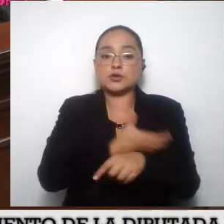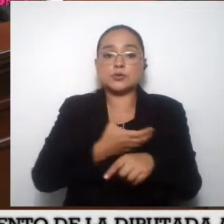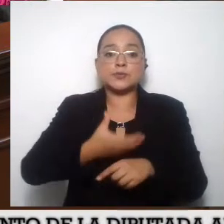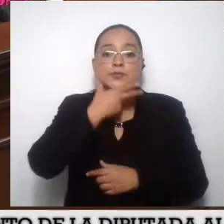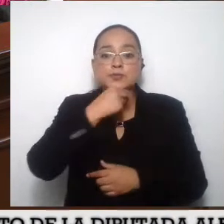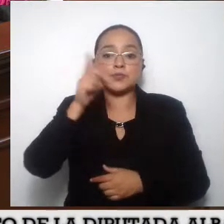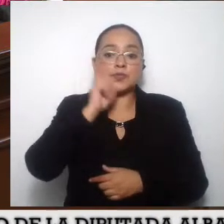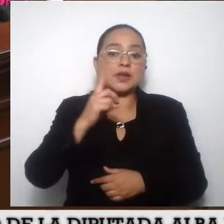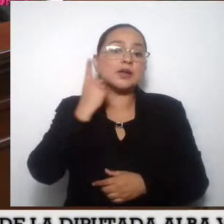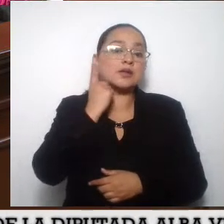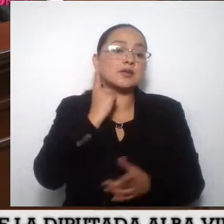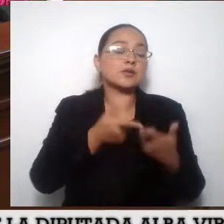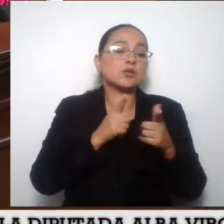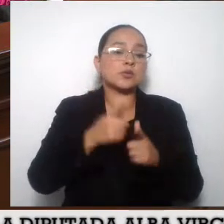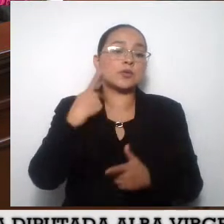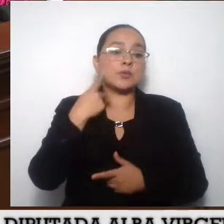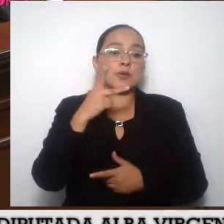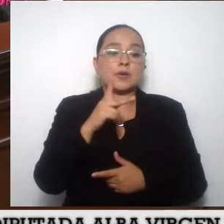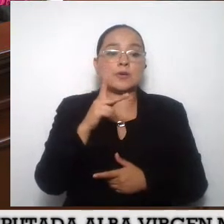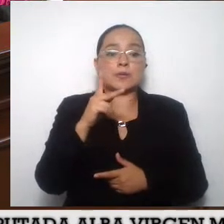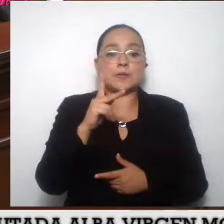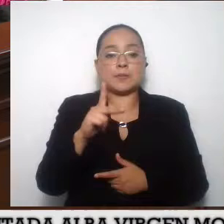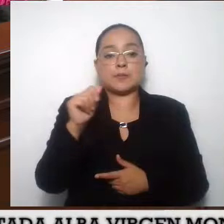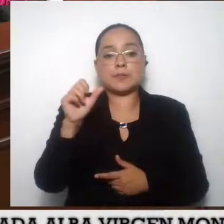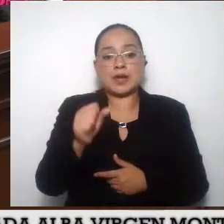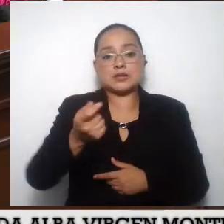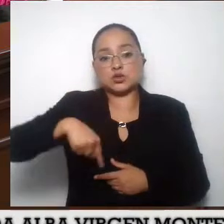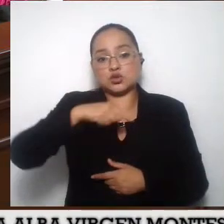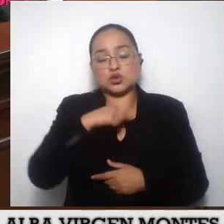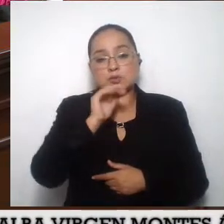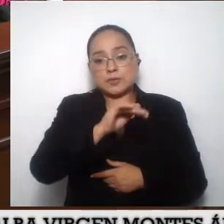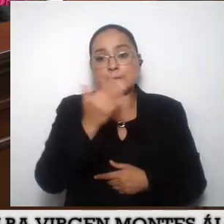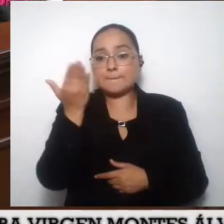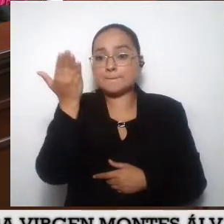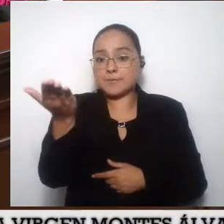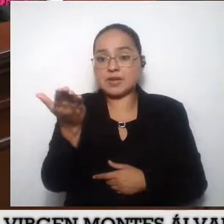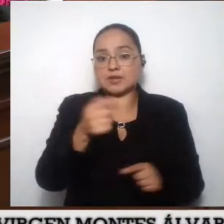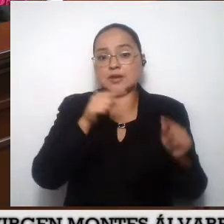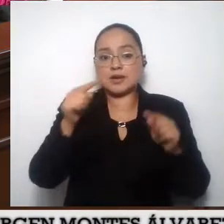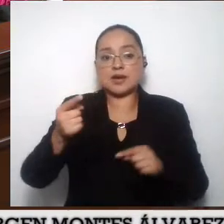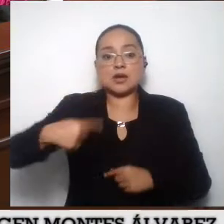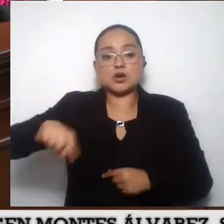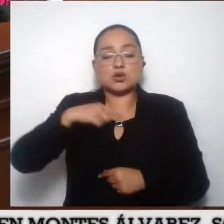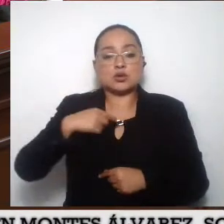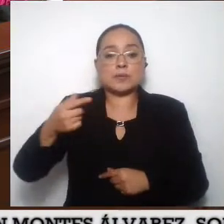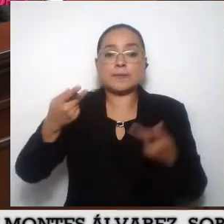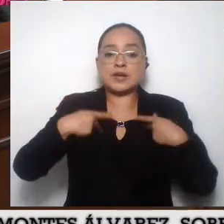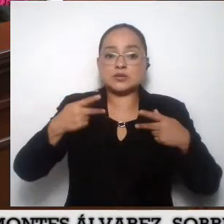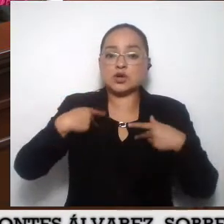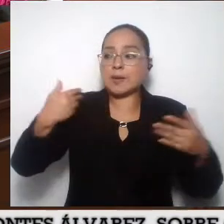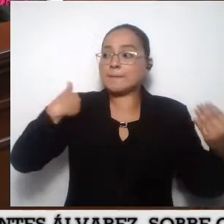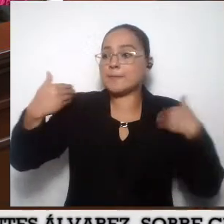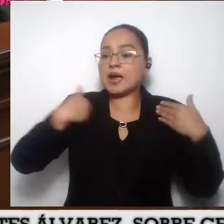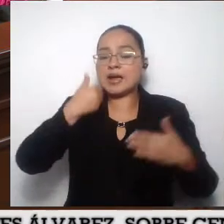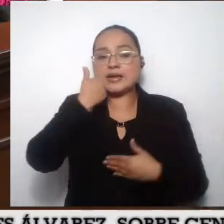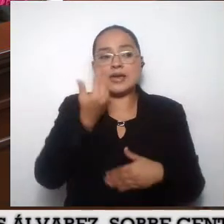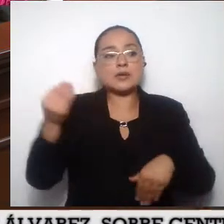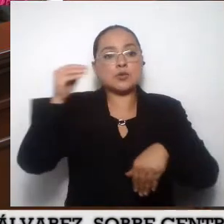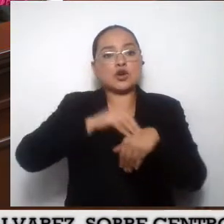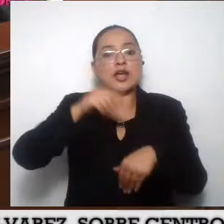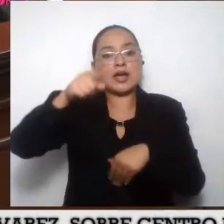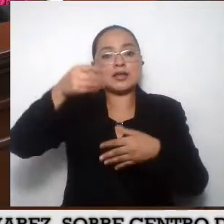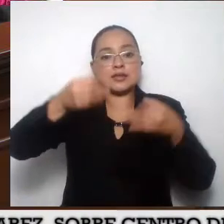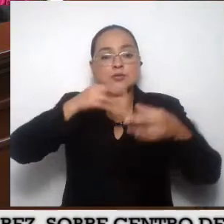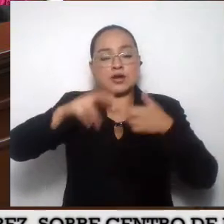Grupo Parlamentario del Partido Sinaloense solicita que las voces que reclaman un centro regional de